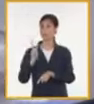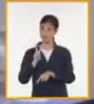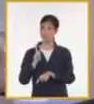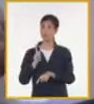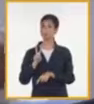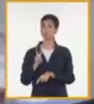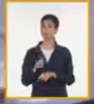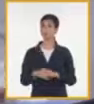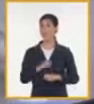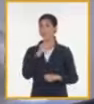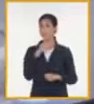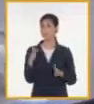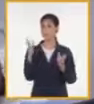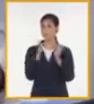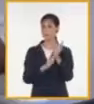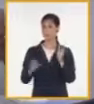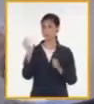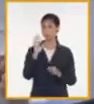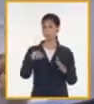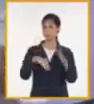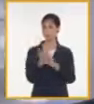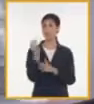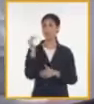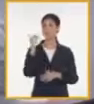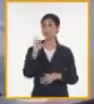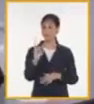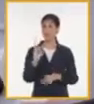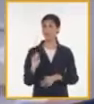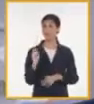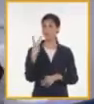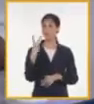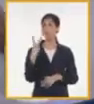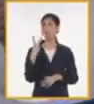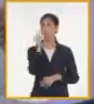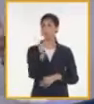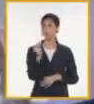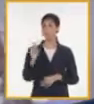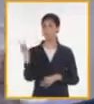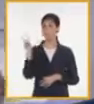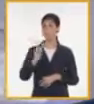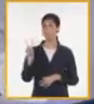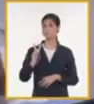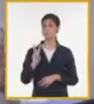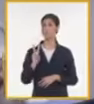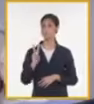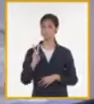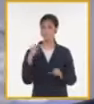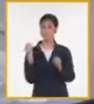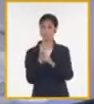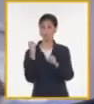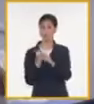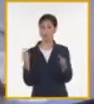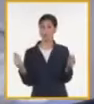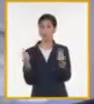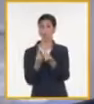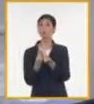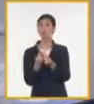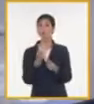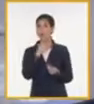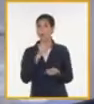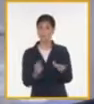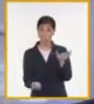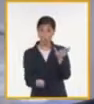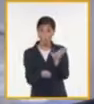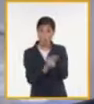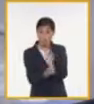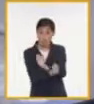6 de octubre exactamente son dos mercenarios venezolanos que trabajan como posada carrir colocaron la bomba que estalló y el hecho todavía está